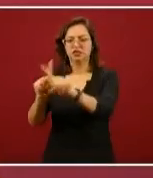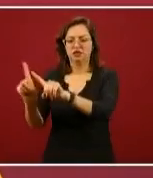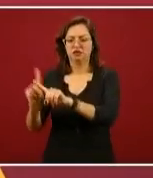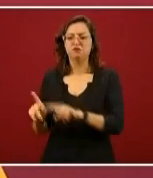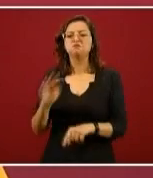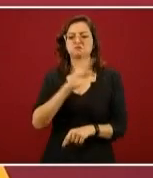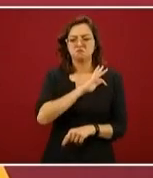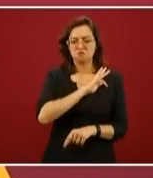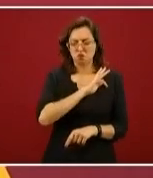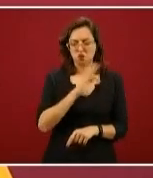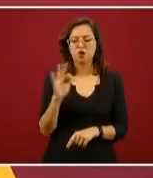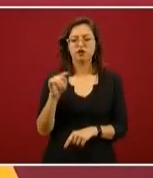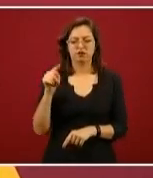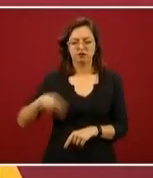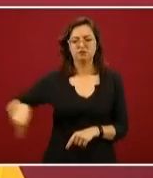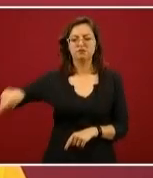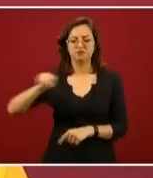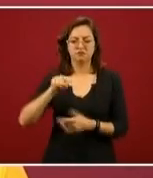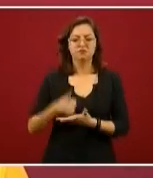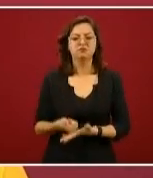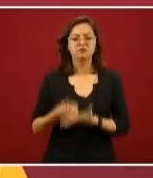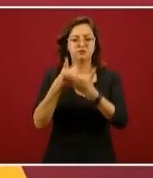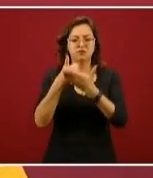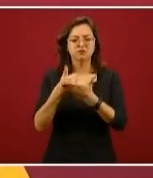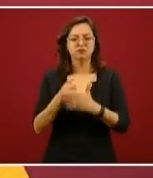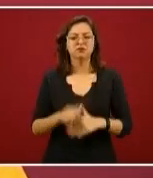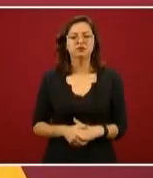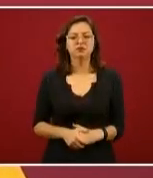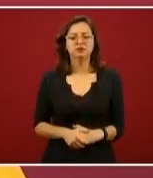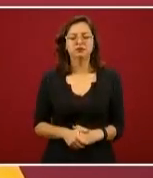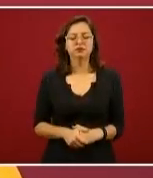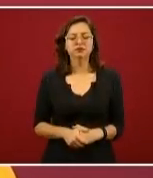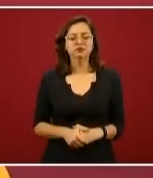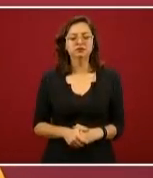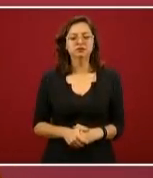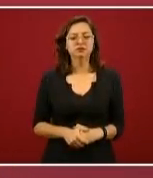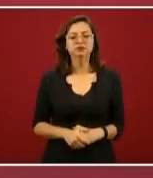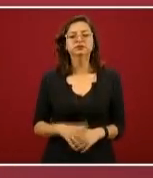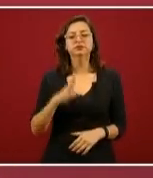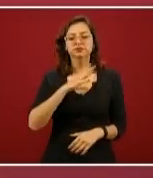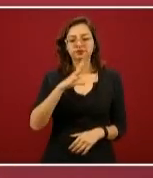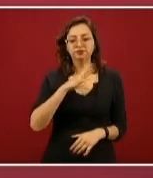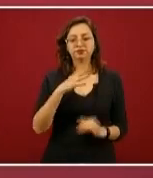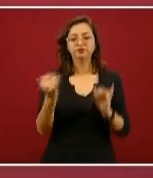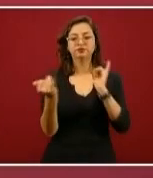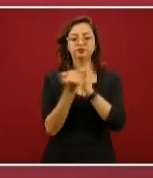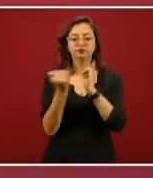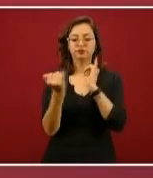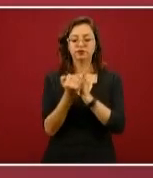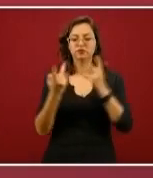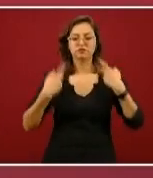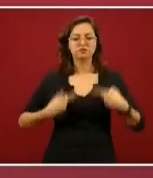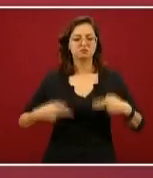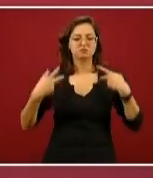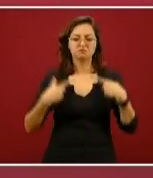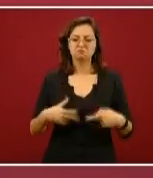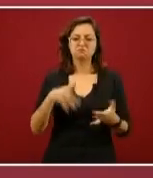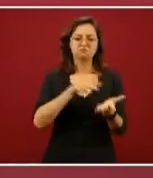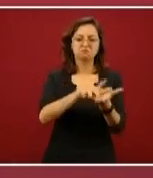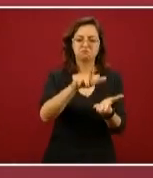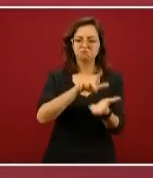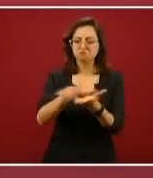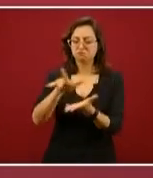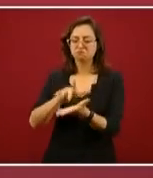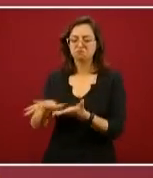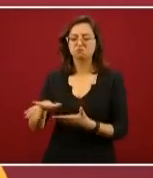a utilizar dentro del plan DN3. También tenemos personal operativo en apoyo a la